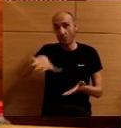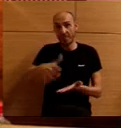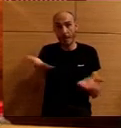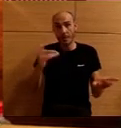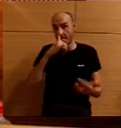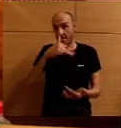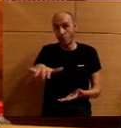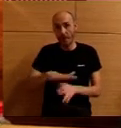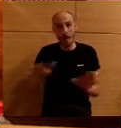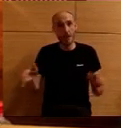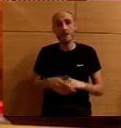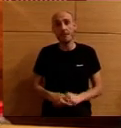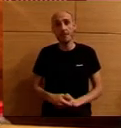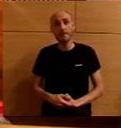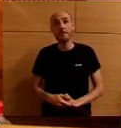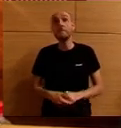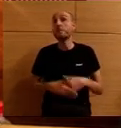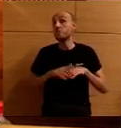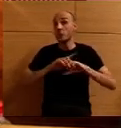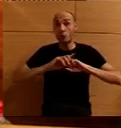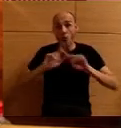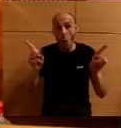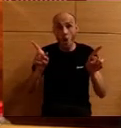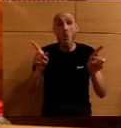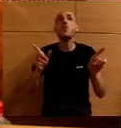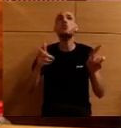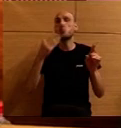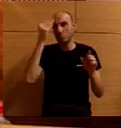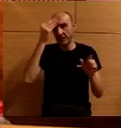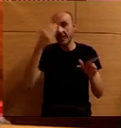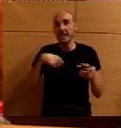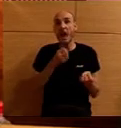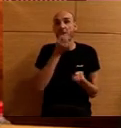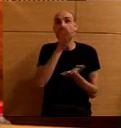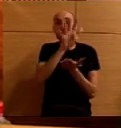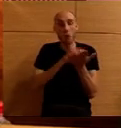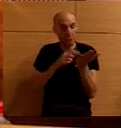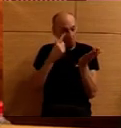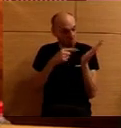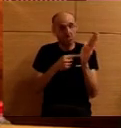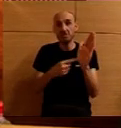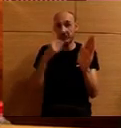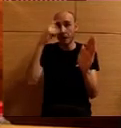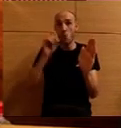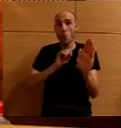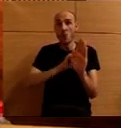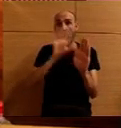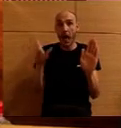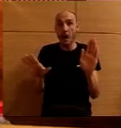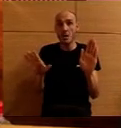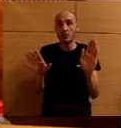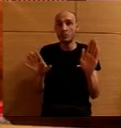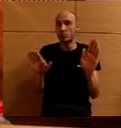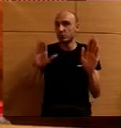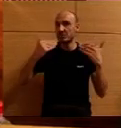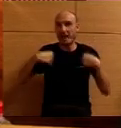no, si creen que ha quedado claro con los informes, que en nuestra opinión ha quedado absolutamente claro, oigan,